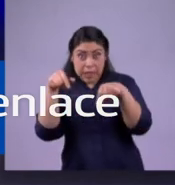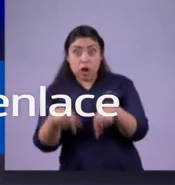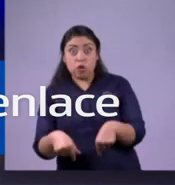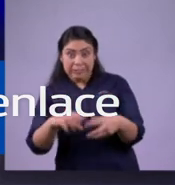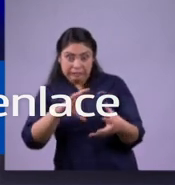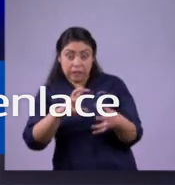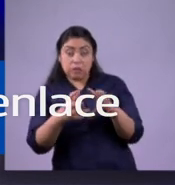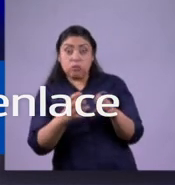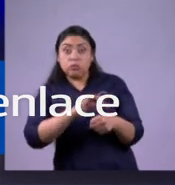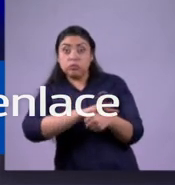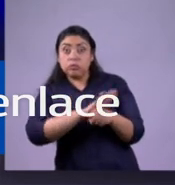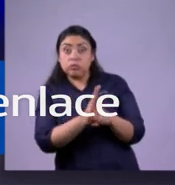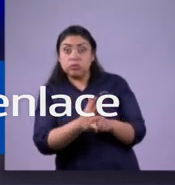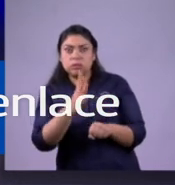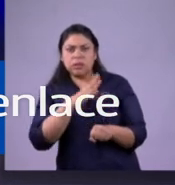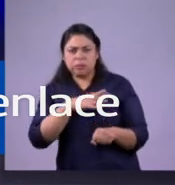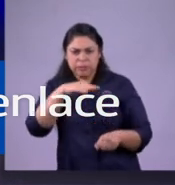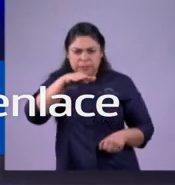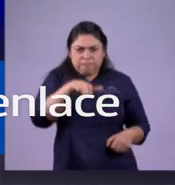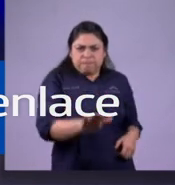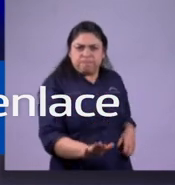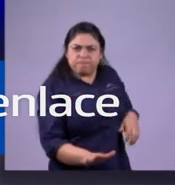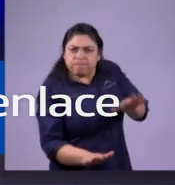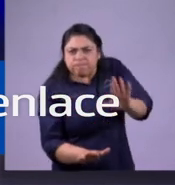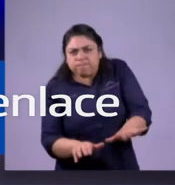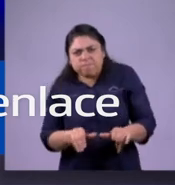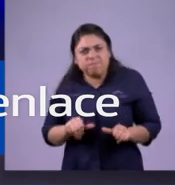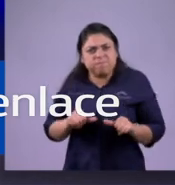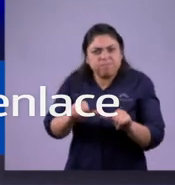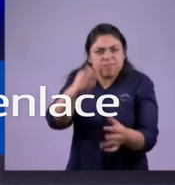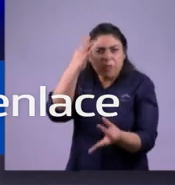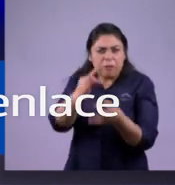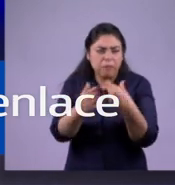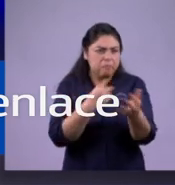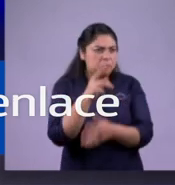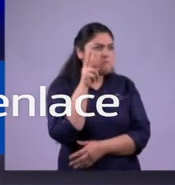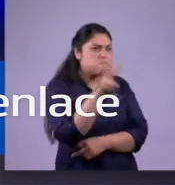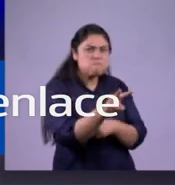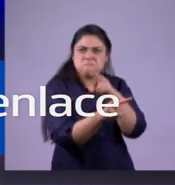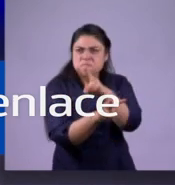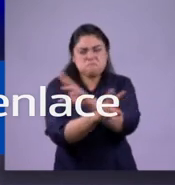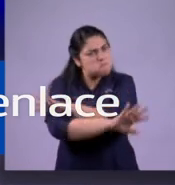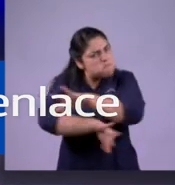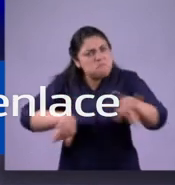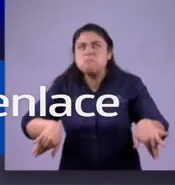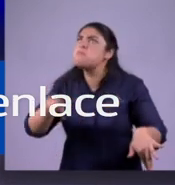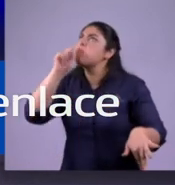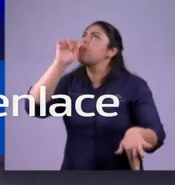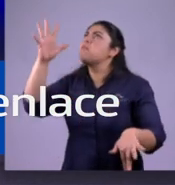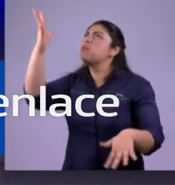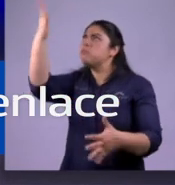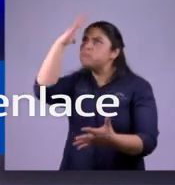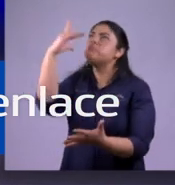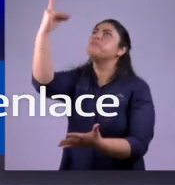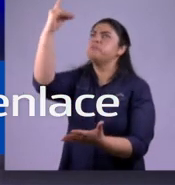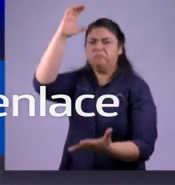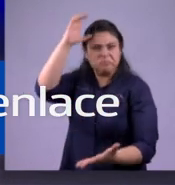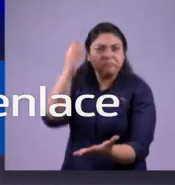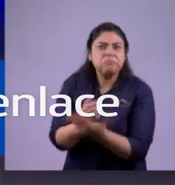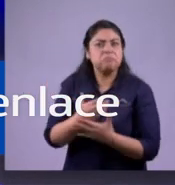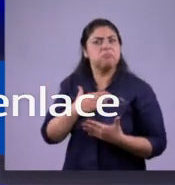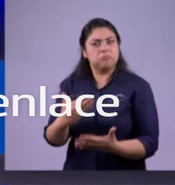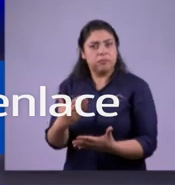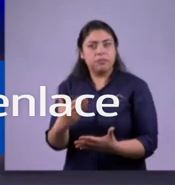en donde tenemos que caminar por fe no haciendo caso a lo que vemos sino aquello que dios ha prometido por la fe